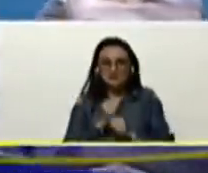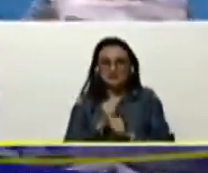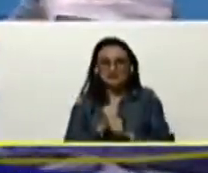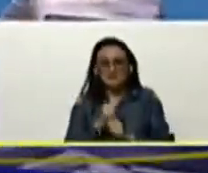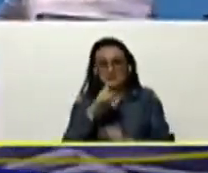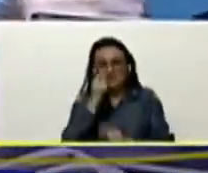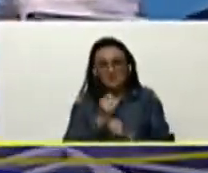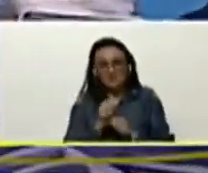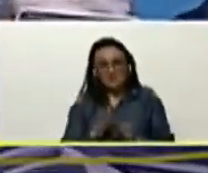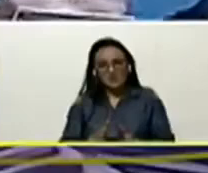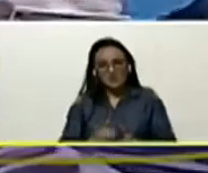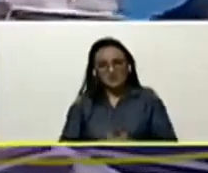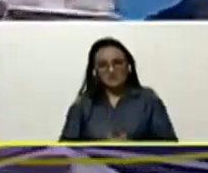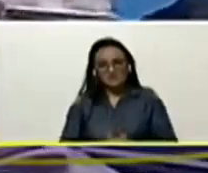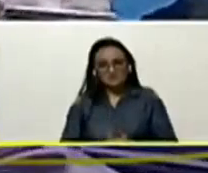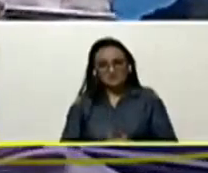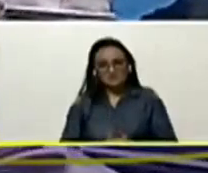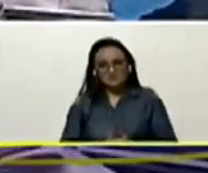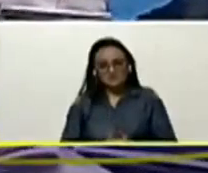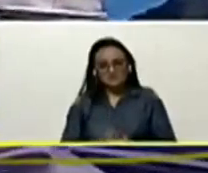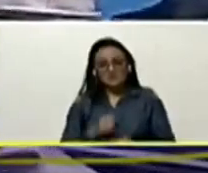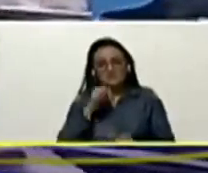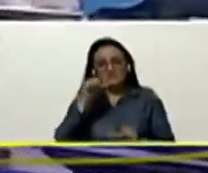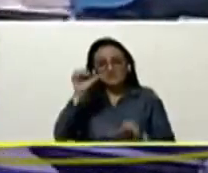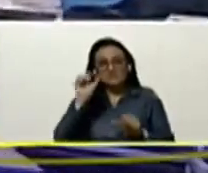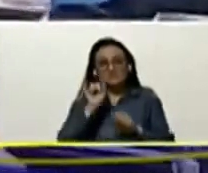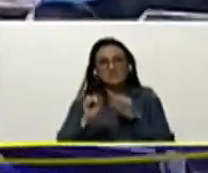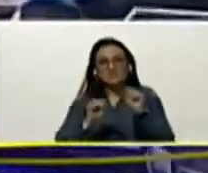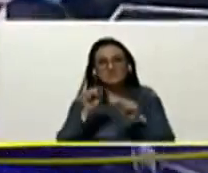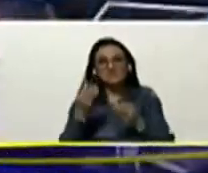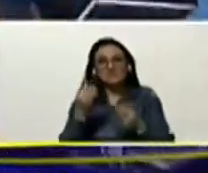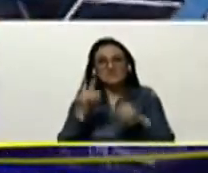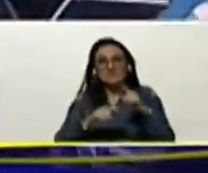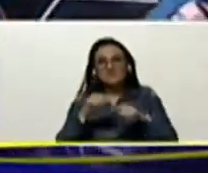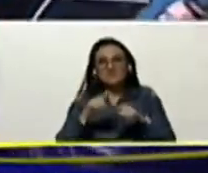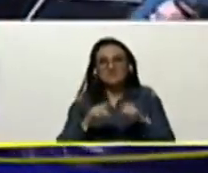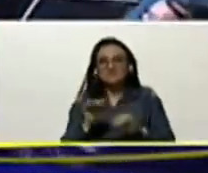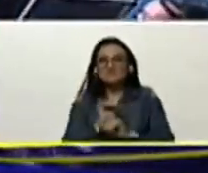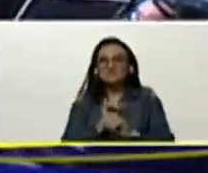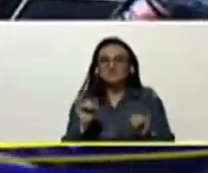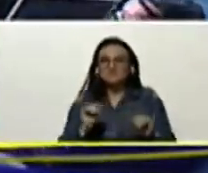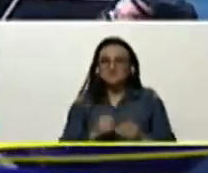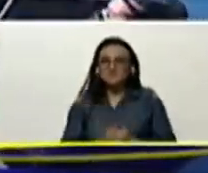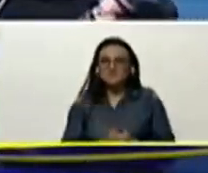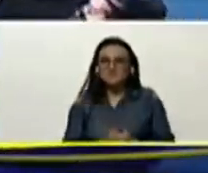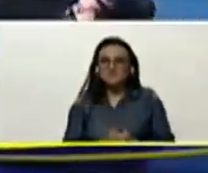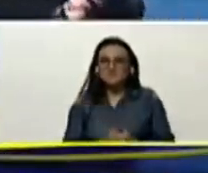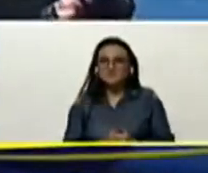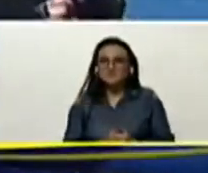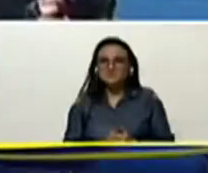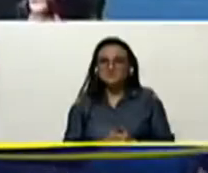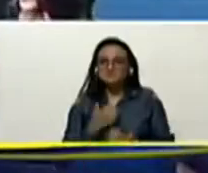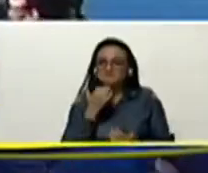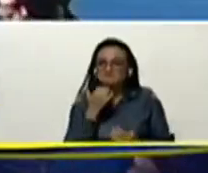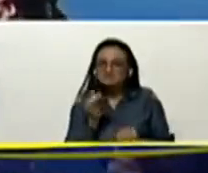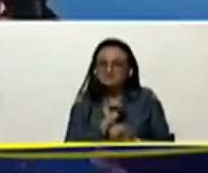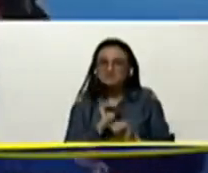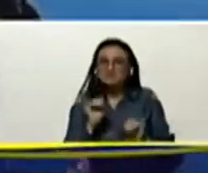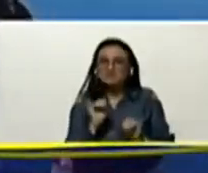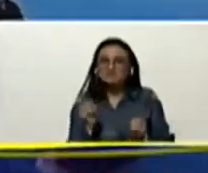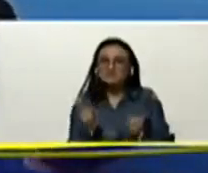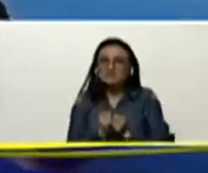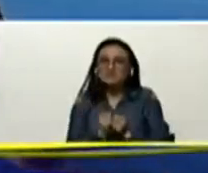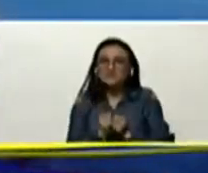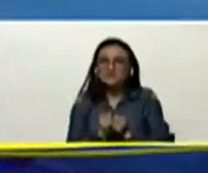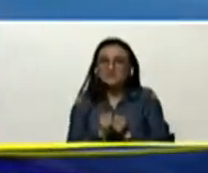trabajador. Y te han dicho muchas cosas más. Para terminar, presidente, quiero terminar con